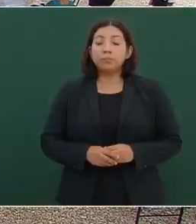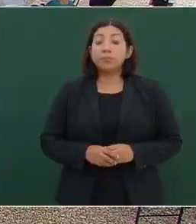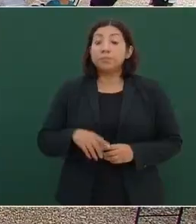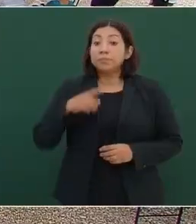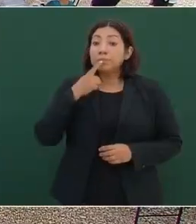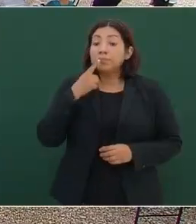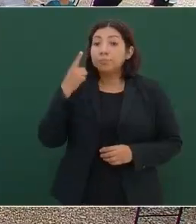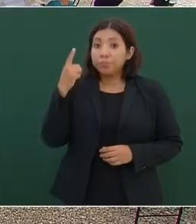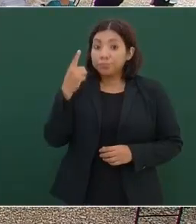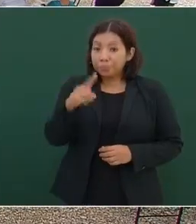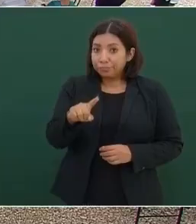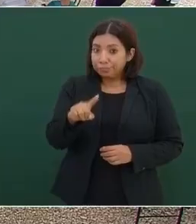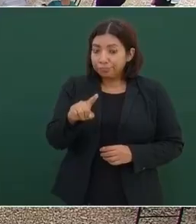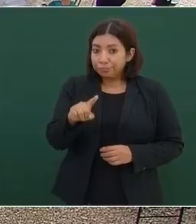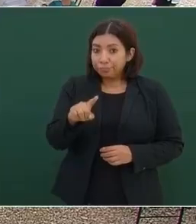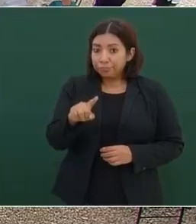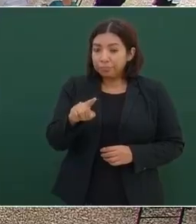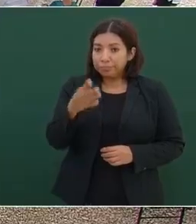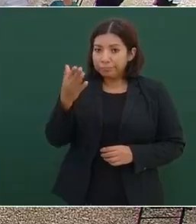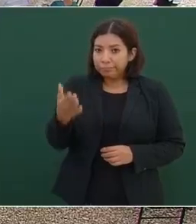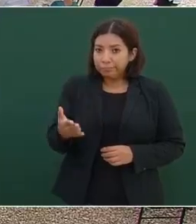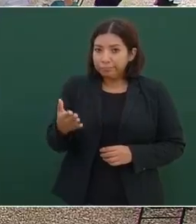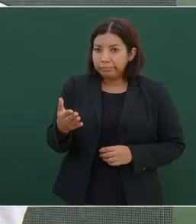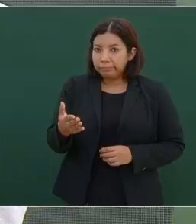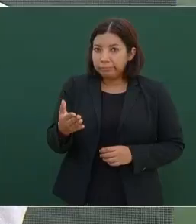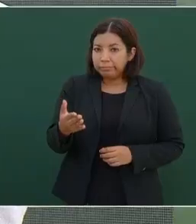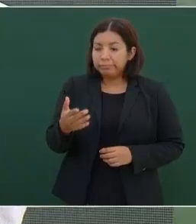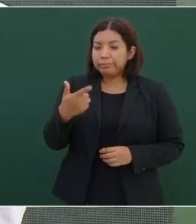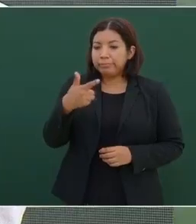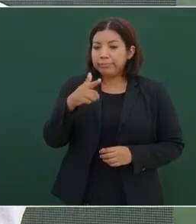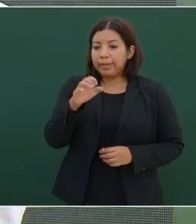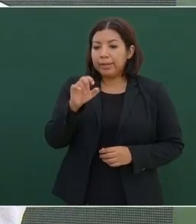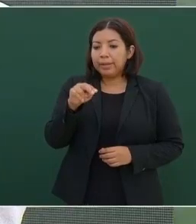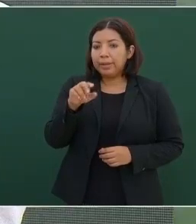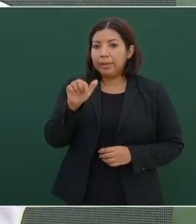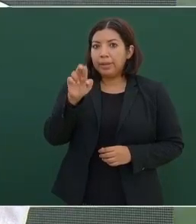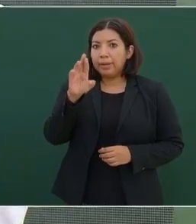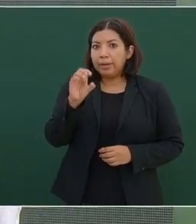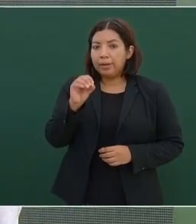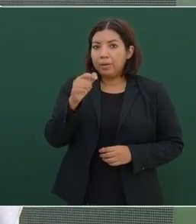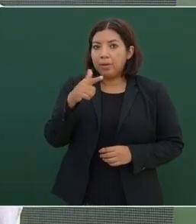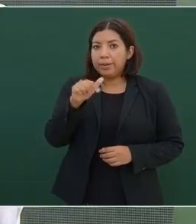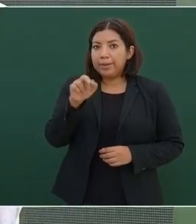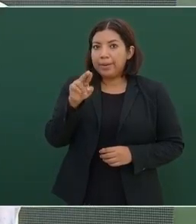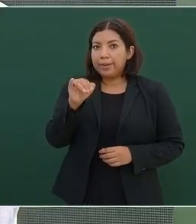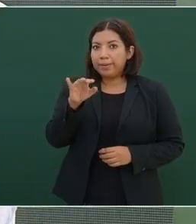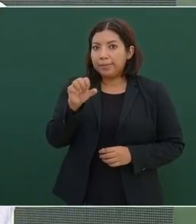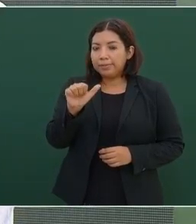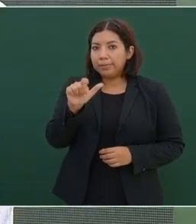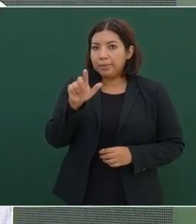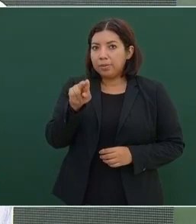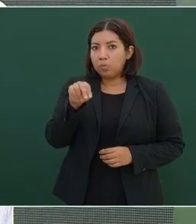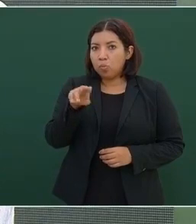contra el señor Genaro García Luna y su esposa